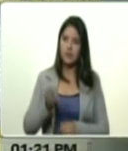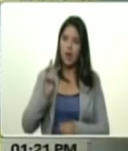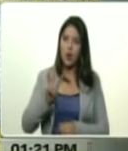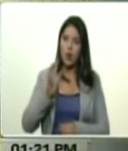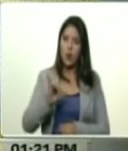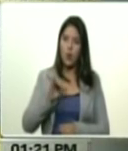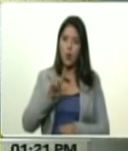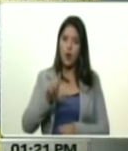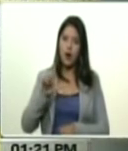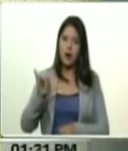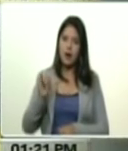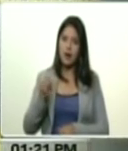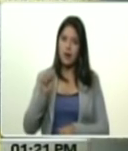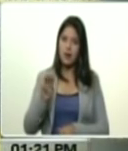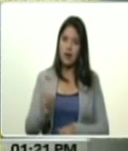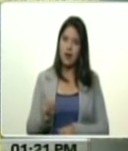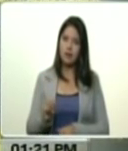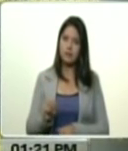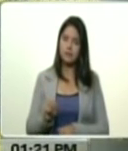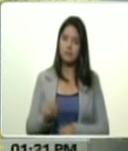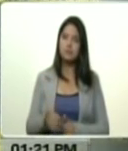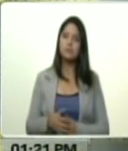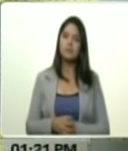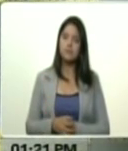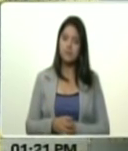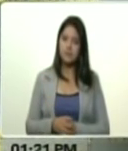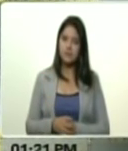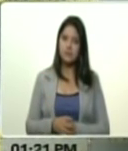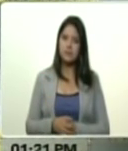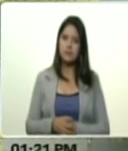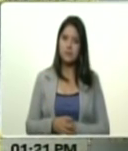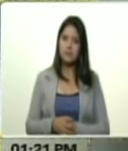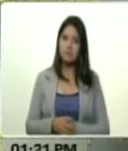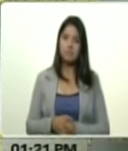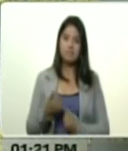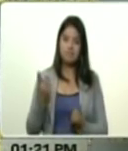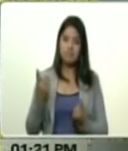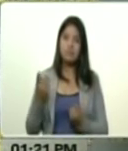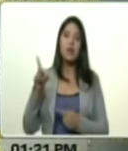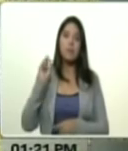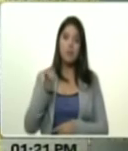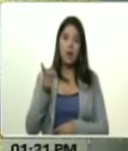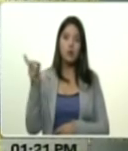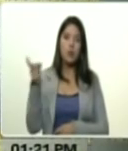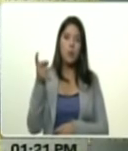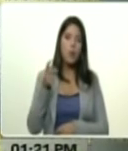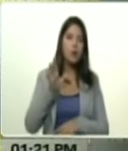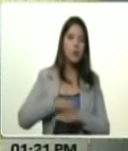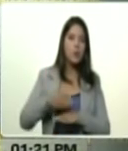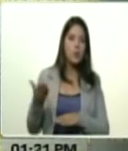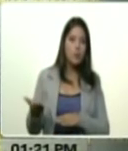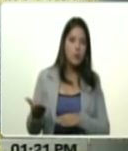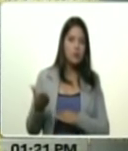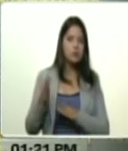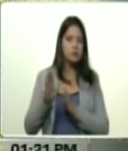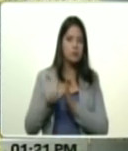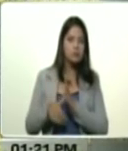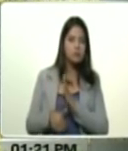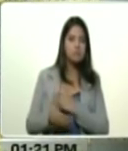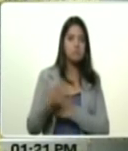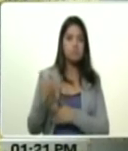William Salvador Méndez Quiaro, conocido como El Oriente, presenta solicitudes también por homicidio intencional, posesión ilícita de